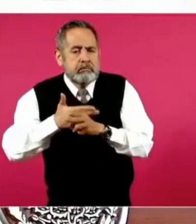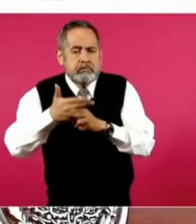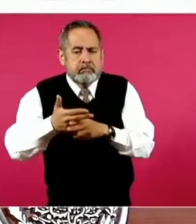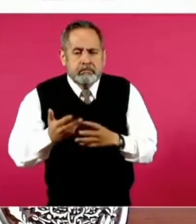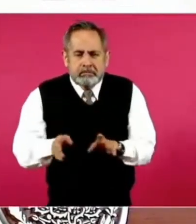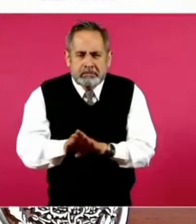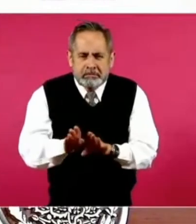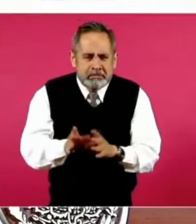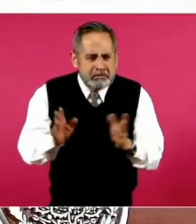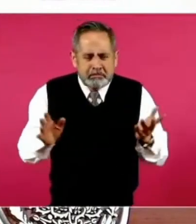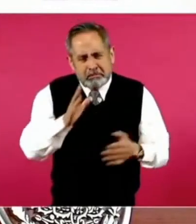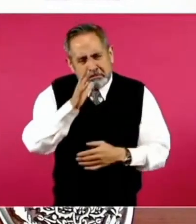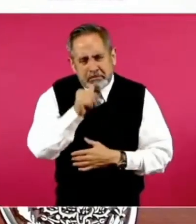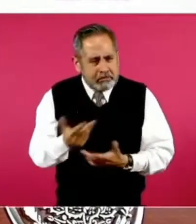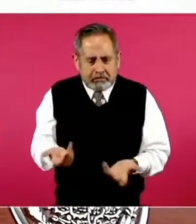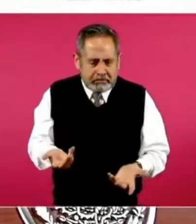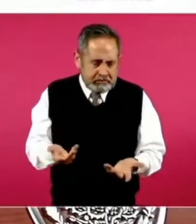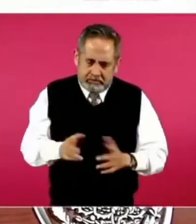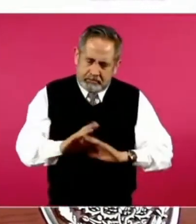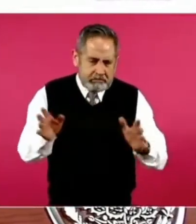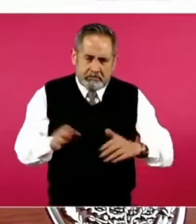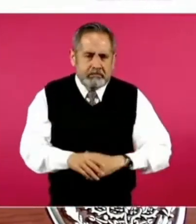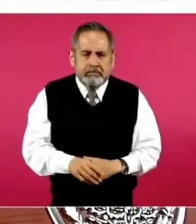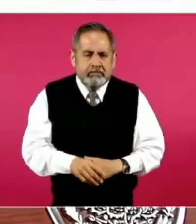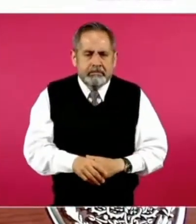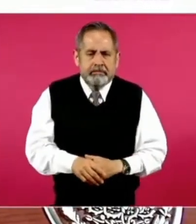Si nosotros